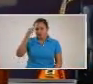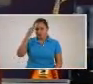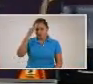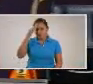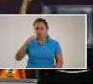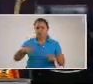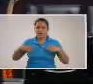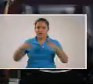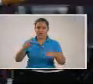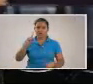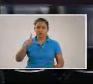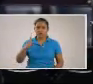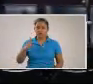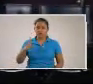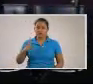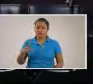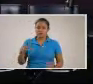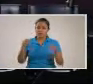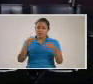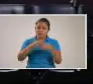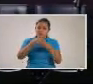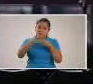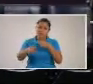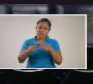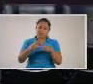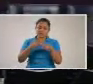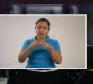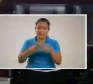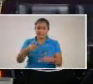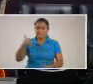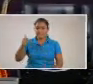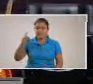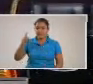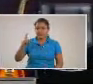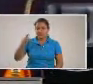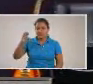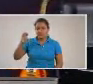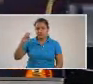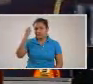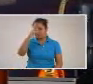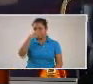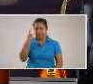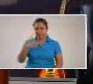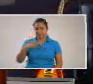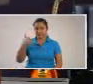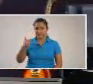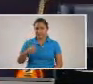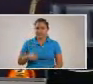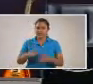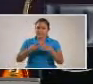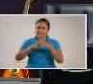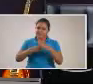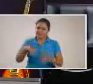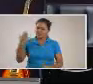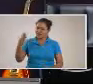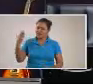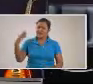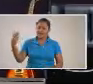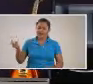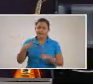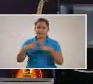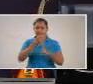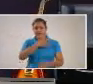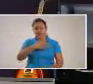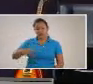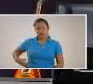una provincia llamada Odessa, que ellos empezaron a proclamar lo mismo, empezaron a protestar por el gobierno